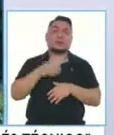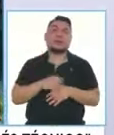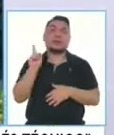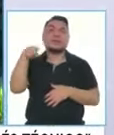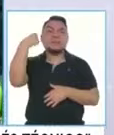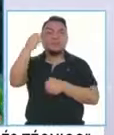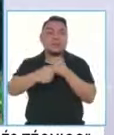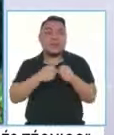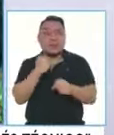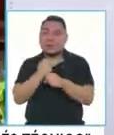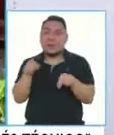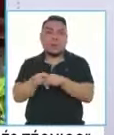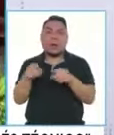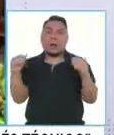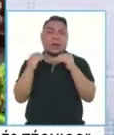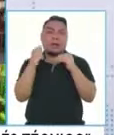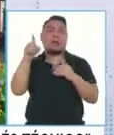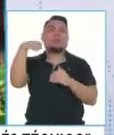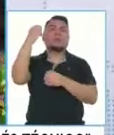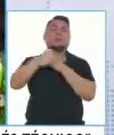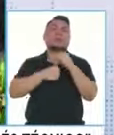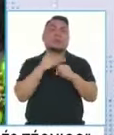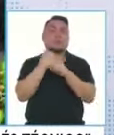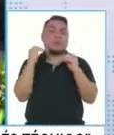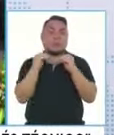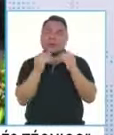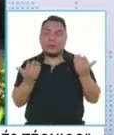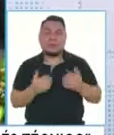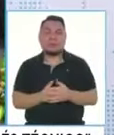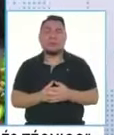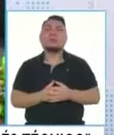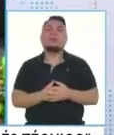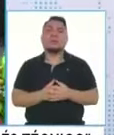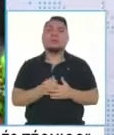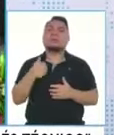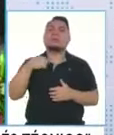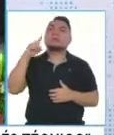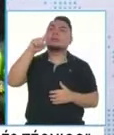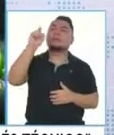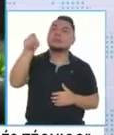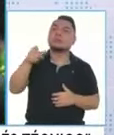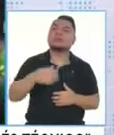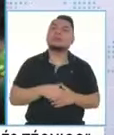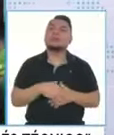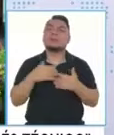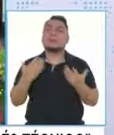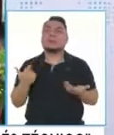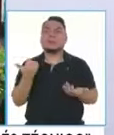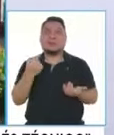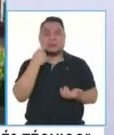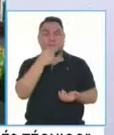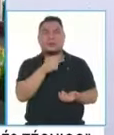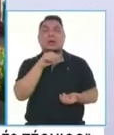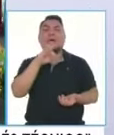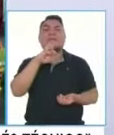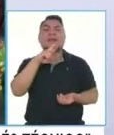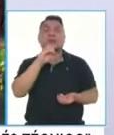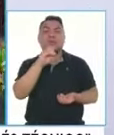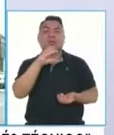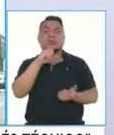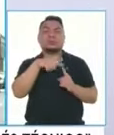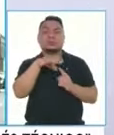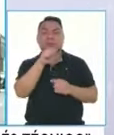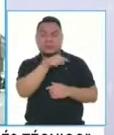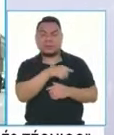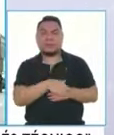el próximo año. Claro, entonces, va a trabajar con el próximo Congreso, pero yo quiero preguntarle sobre todo que, salvo Augusto Ferrero Costa, quien